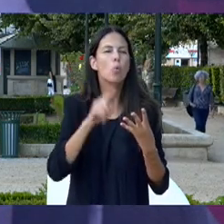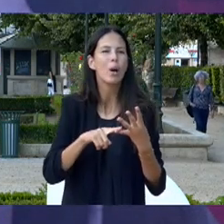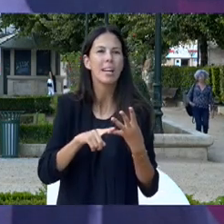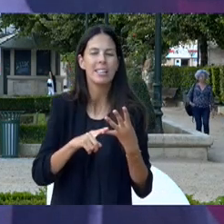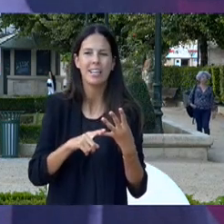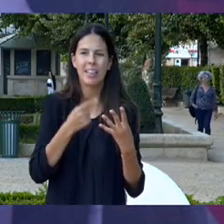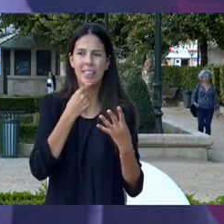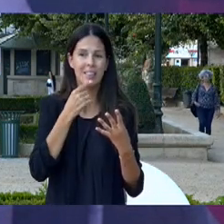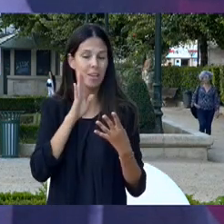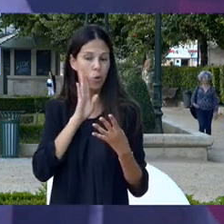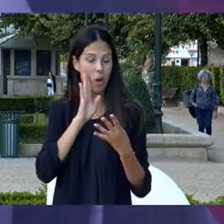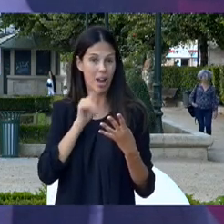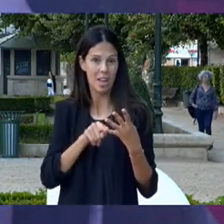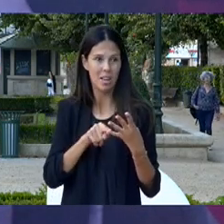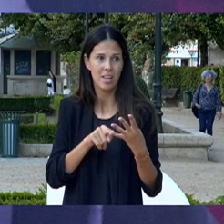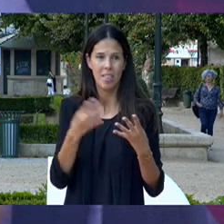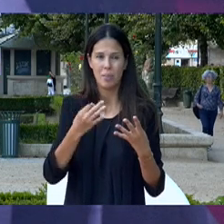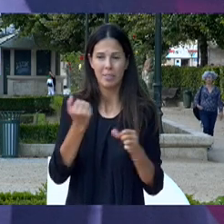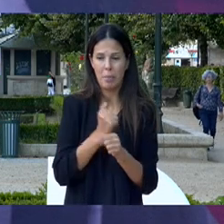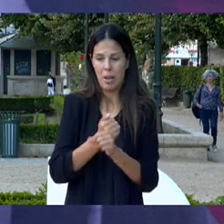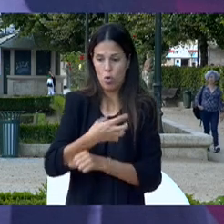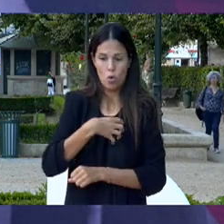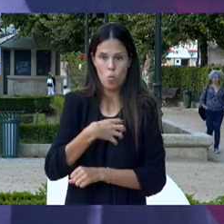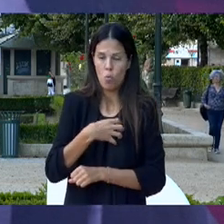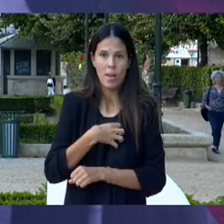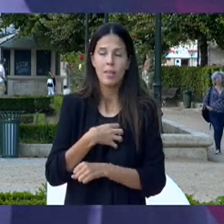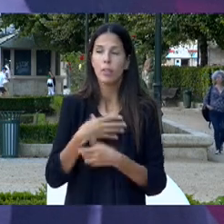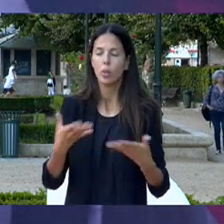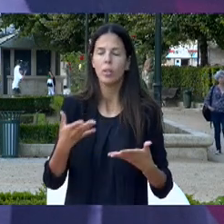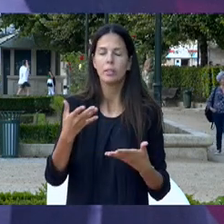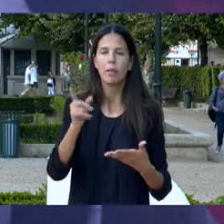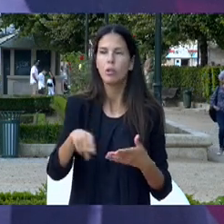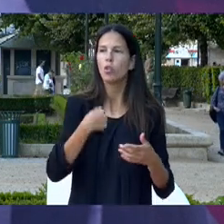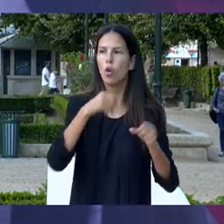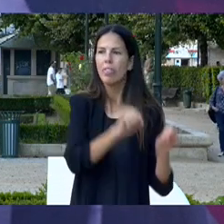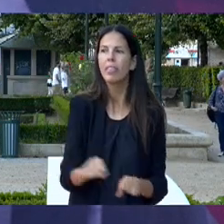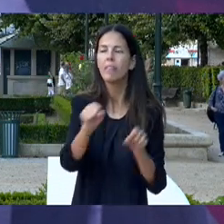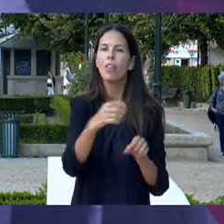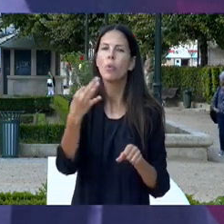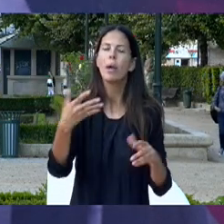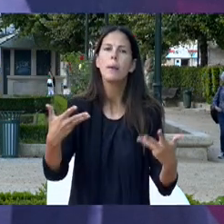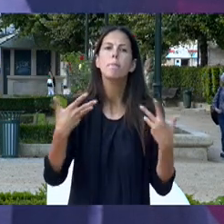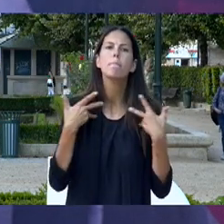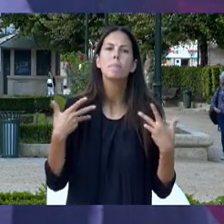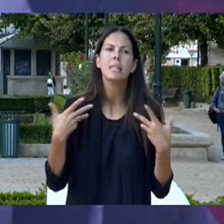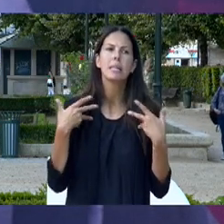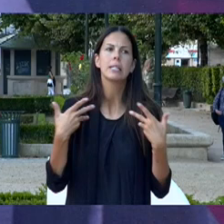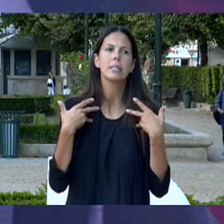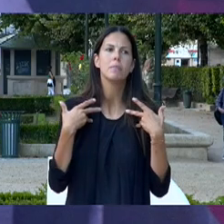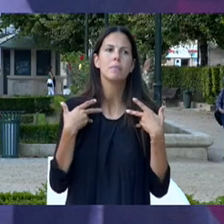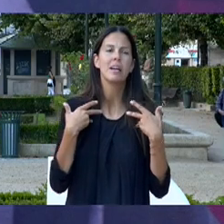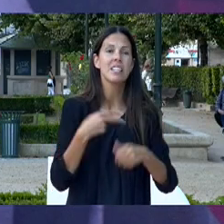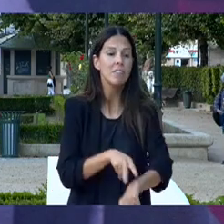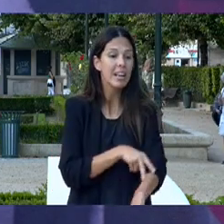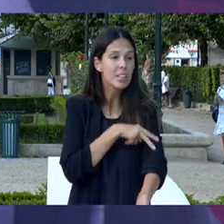como dixo el ben, laboralmente, pero que ademais eu defendo tamén que hai que considerar víctimas do